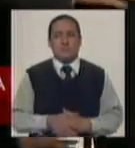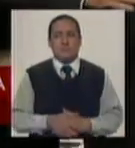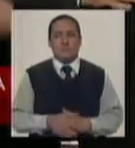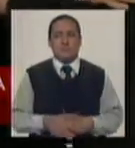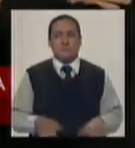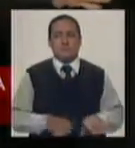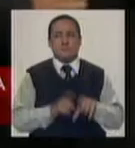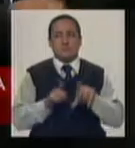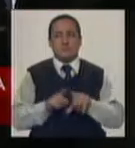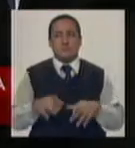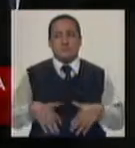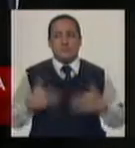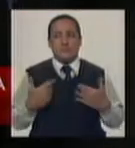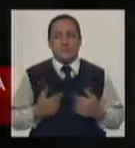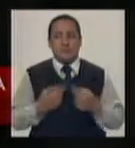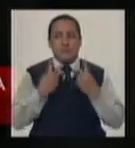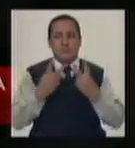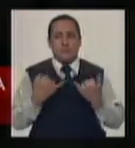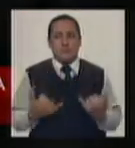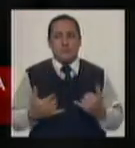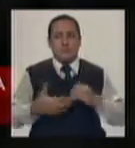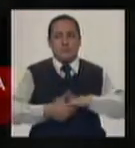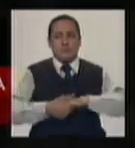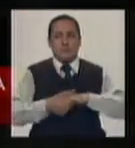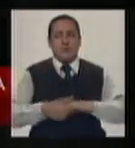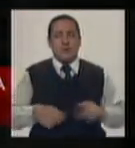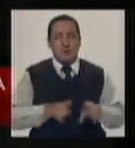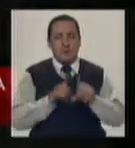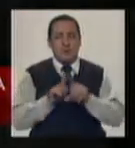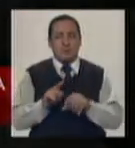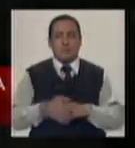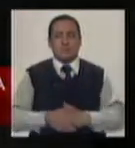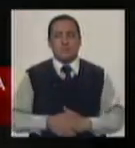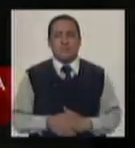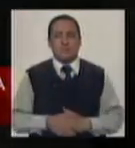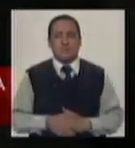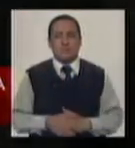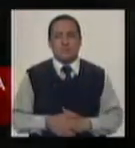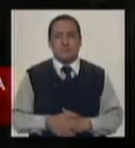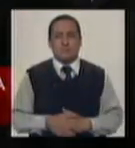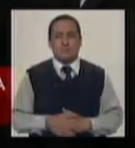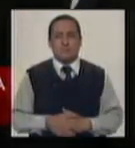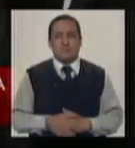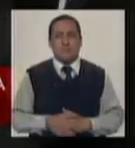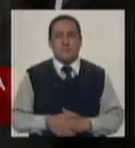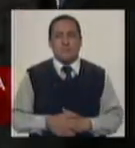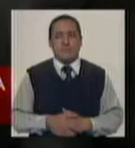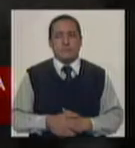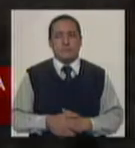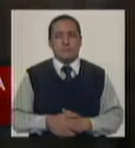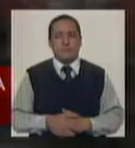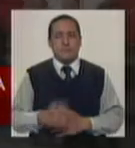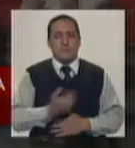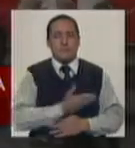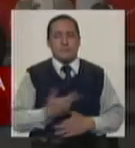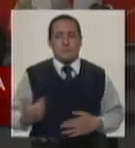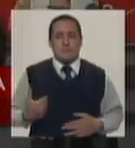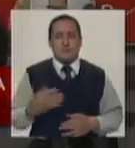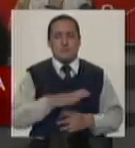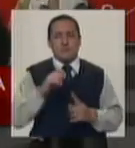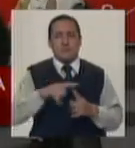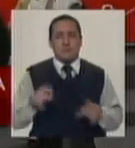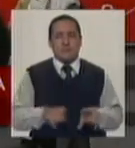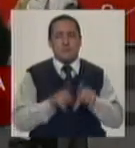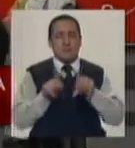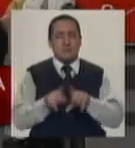Podemos observar que estrechan las manos los dignatarios. El presidente Ollantumala también ha